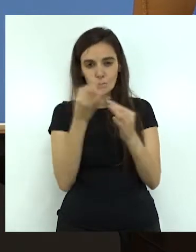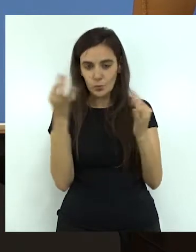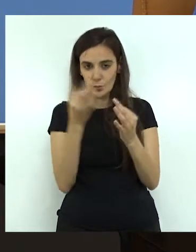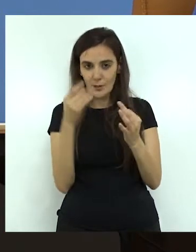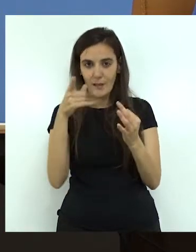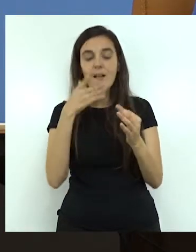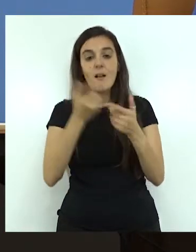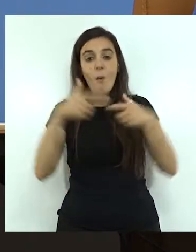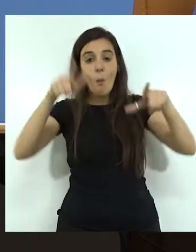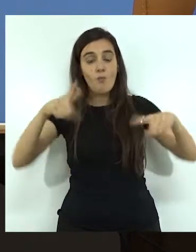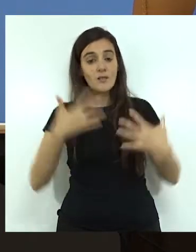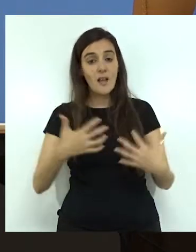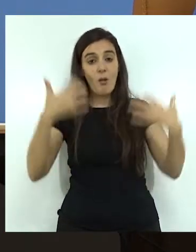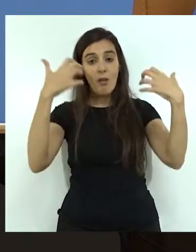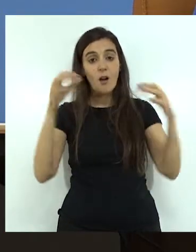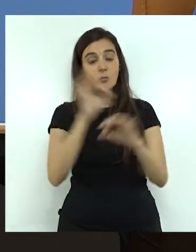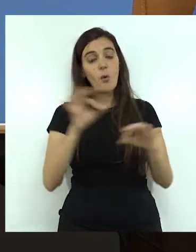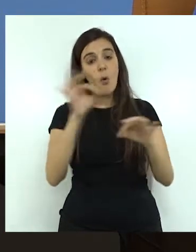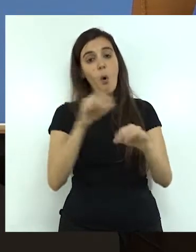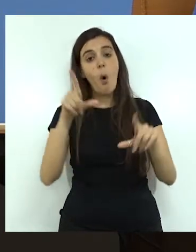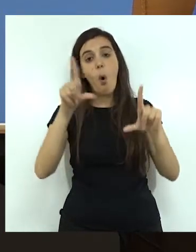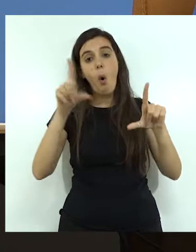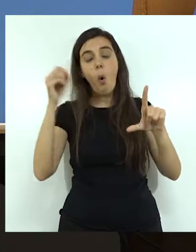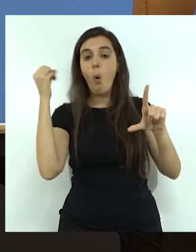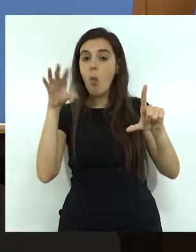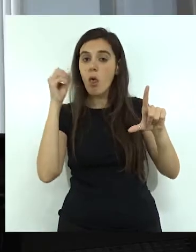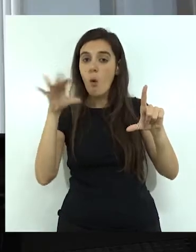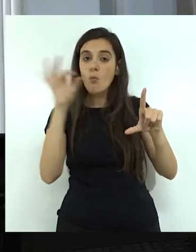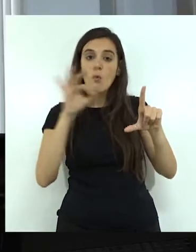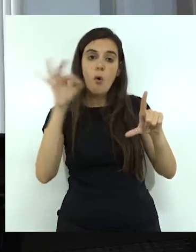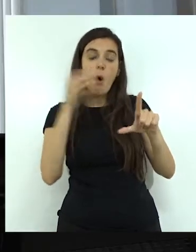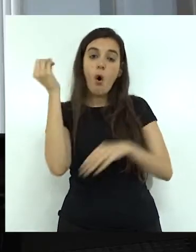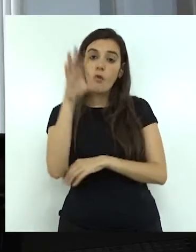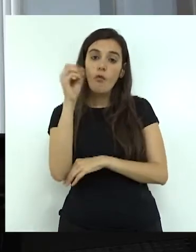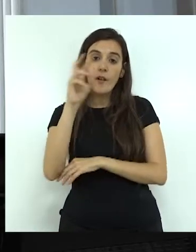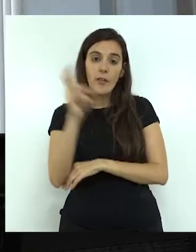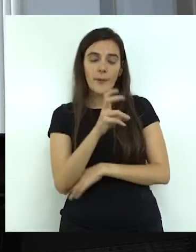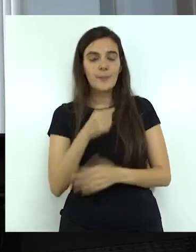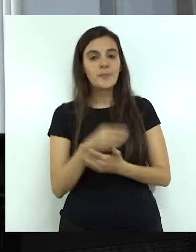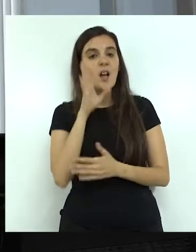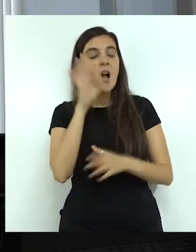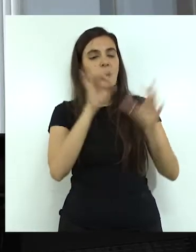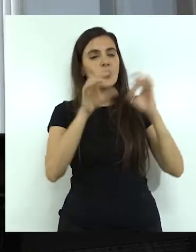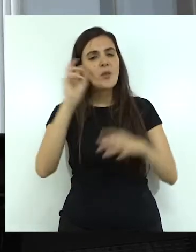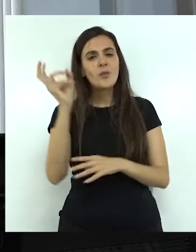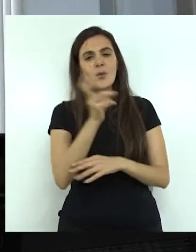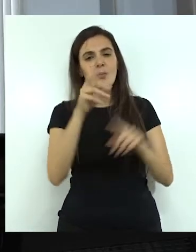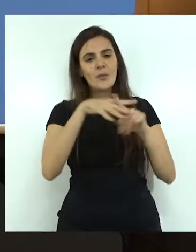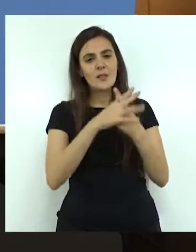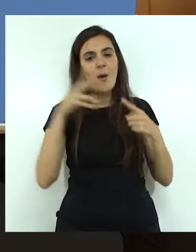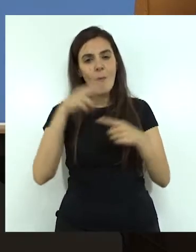actos no para albergar algún tipo de evento tipo tipo conferencia además de otras actuaciones en materia de prevención de riesgos